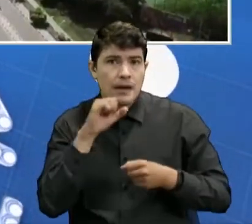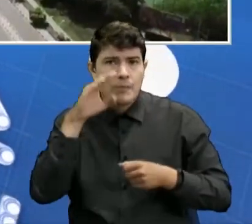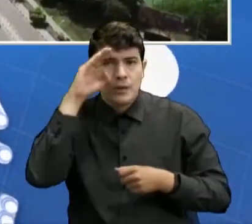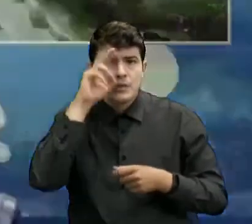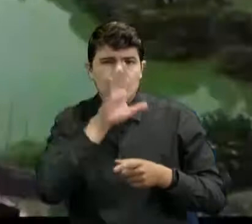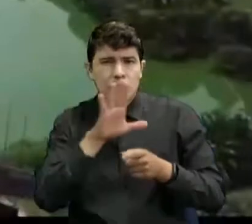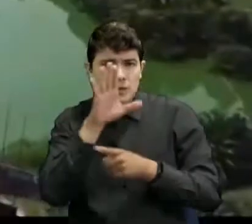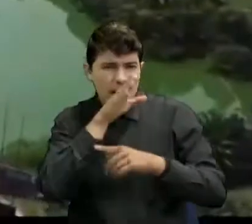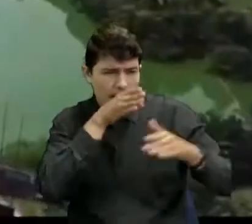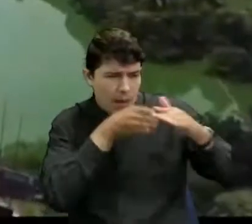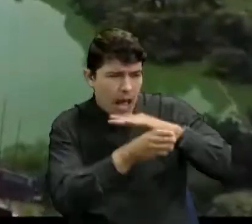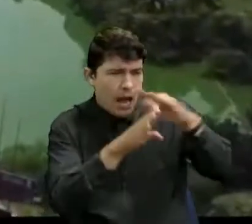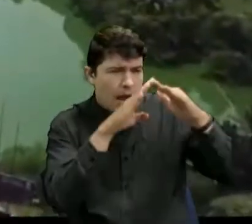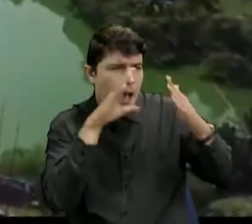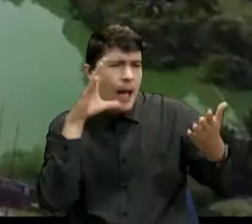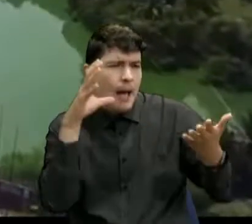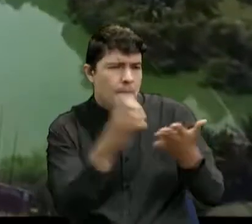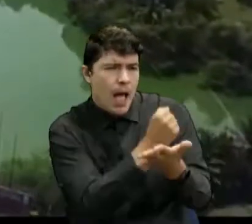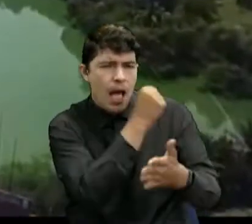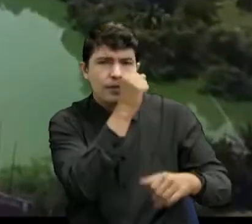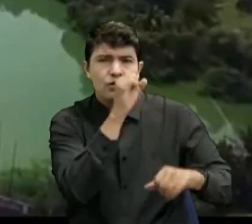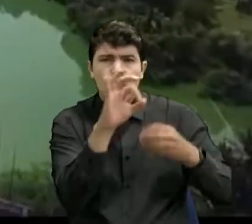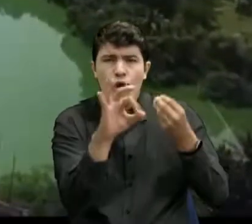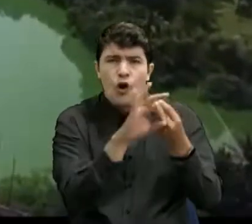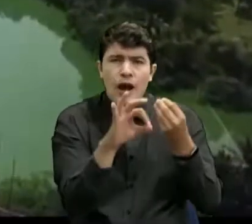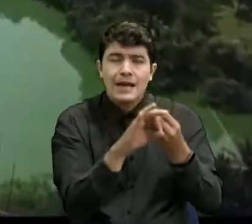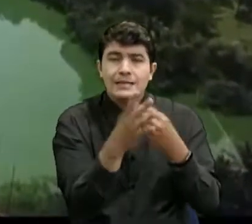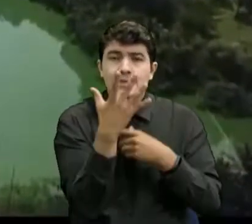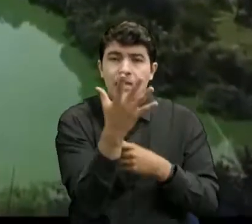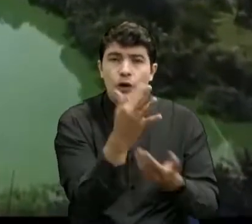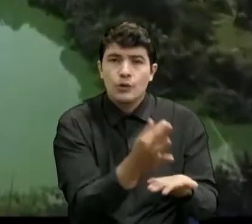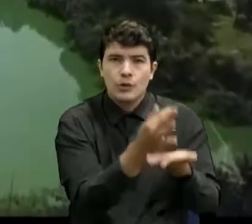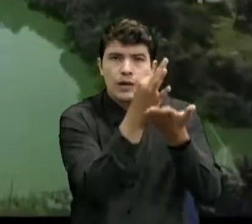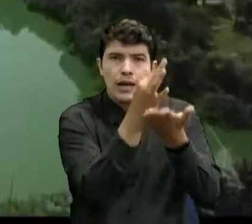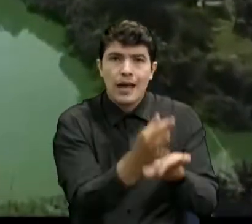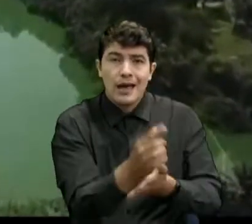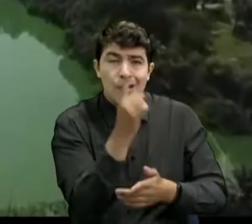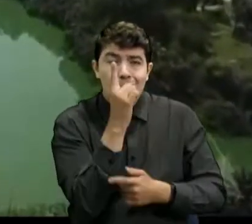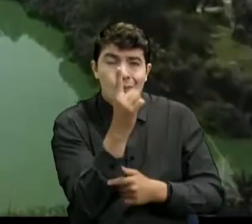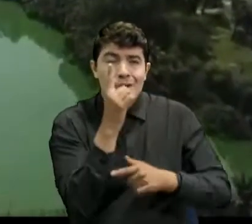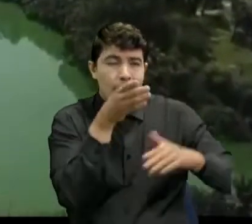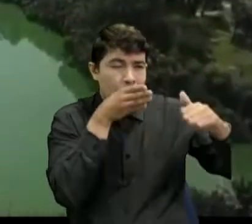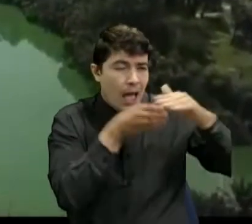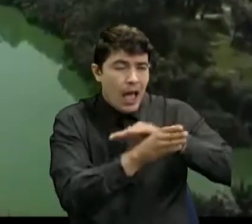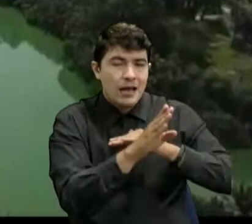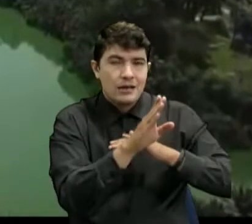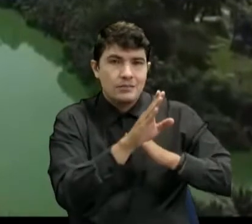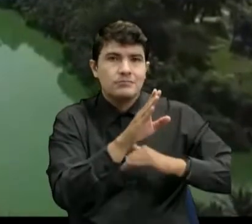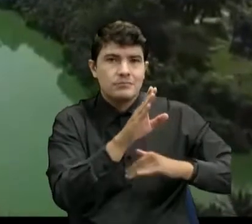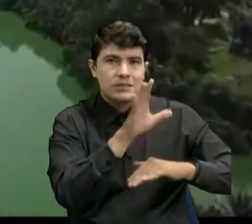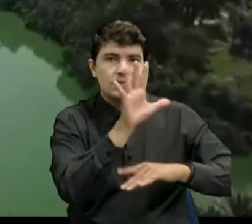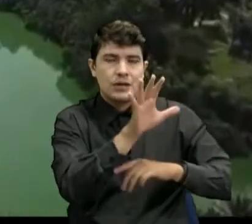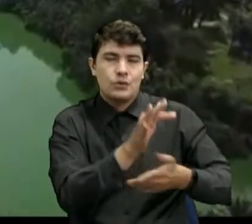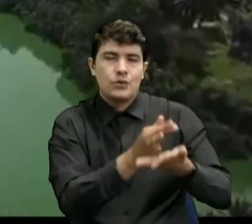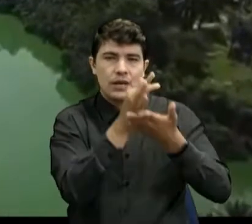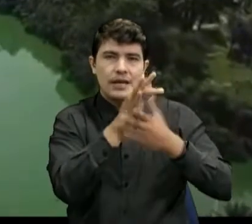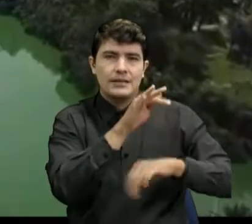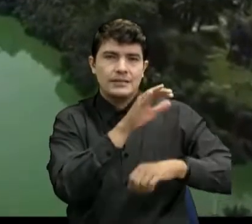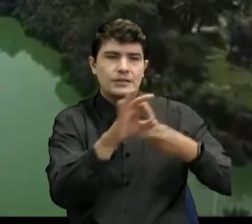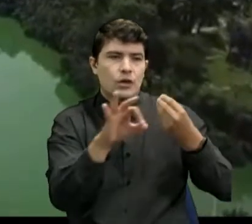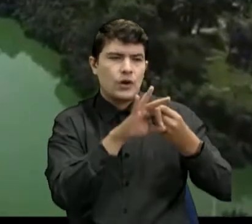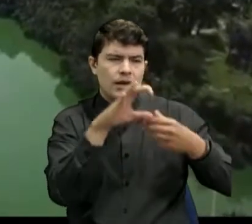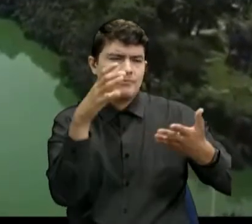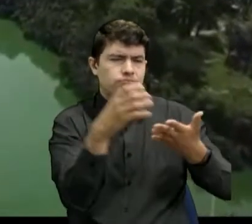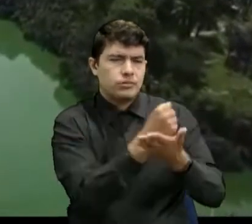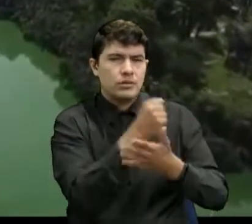temas de microtráfico. Más de 5 toneladas en solamente un operativo, y son mucho más los que hemos hecho. Trabajar con la gente, trabajar